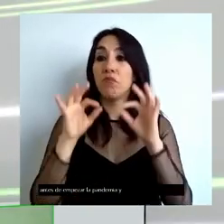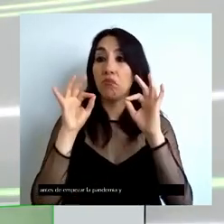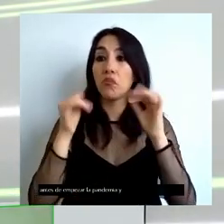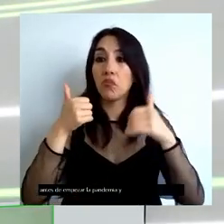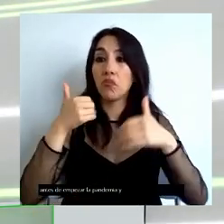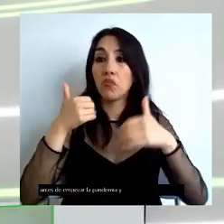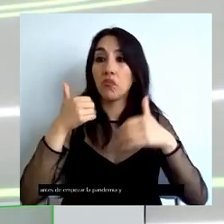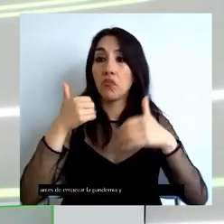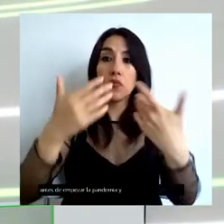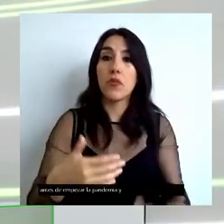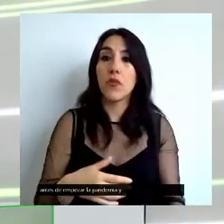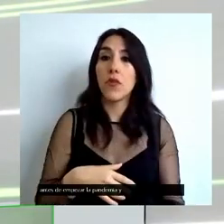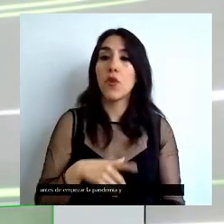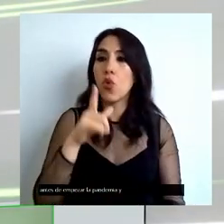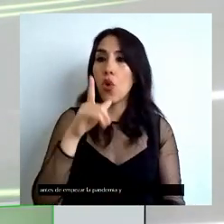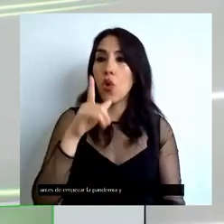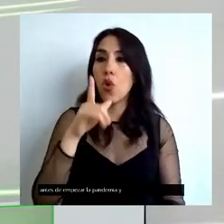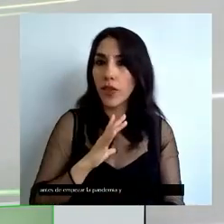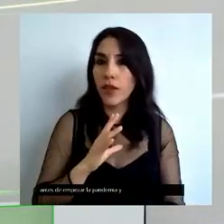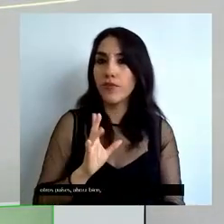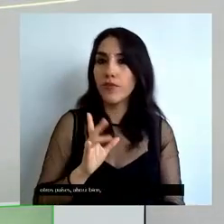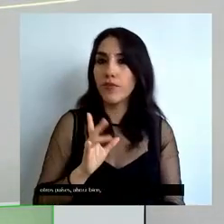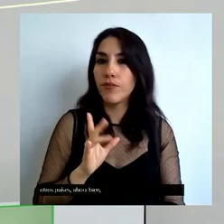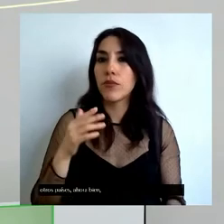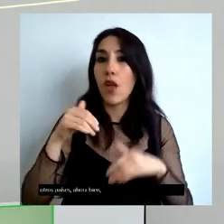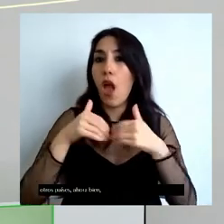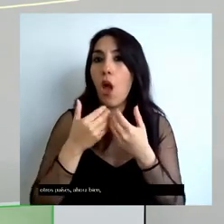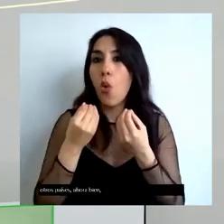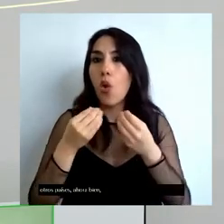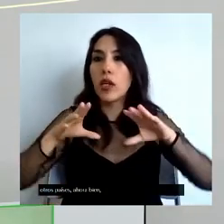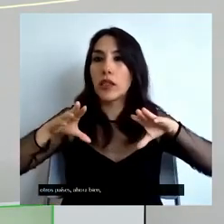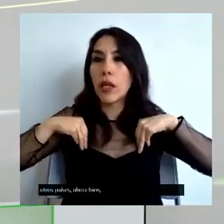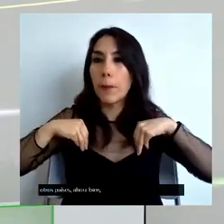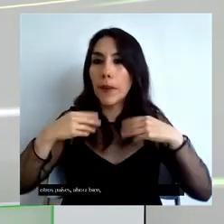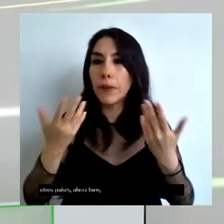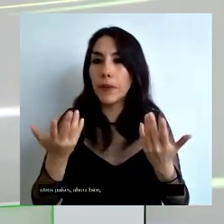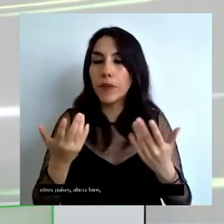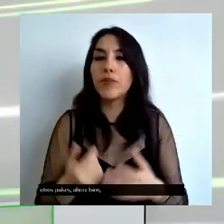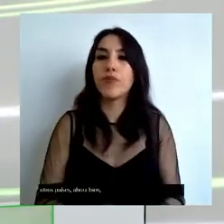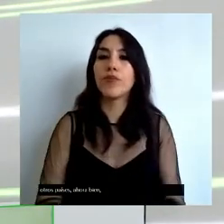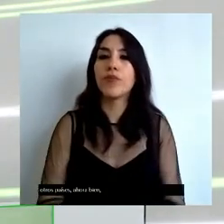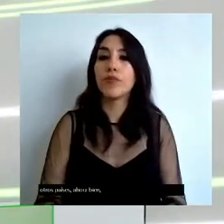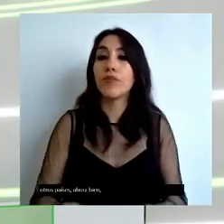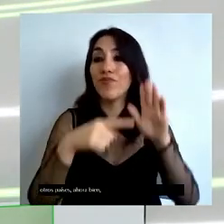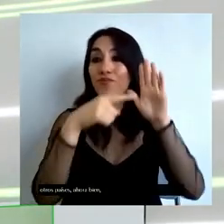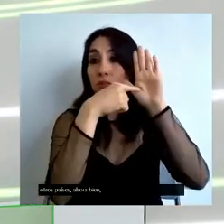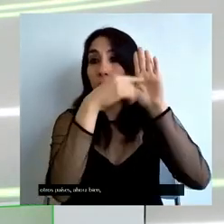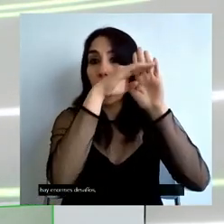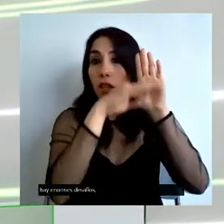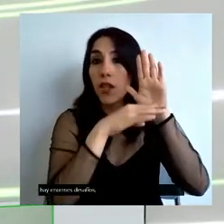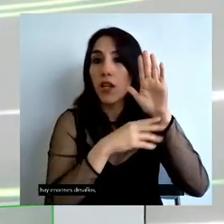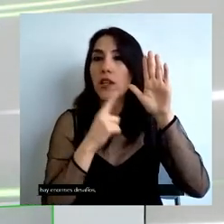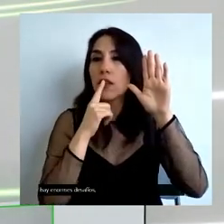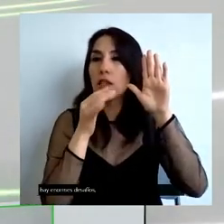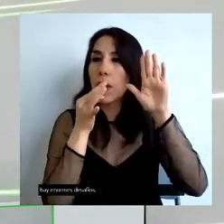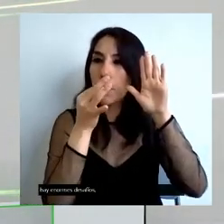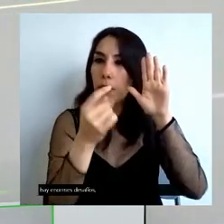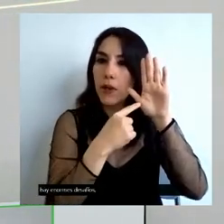ahí hay enormes desafíos. La mayoría de las leyes establecen que las empresas, los empleadores deben